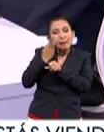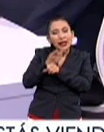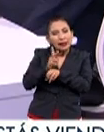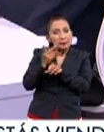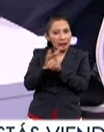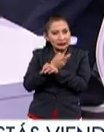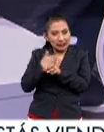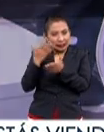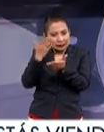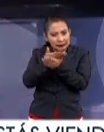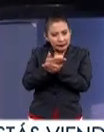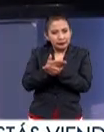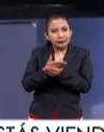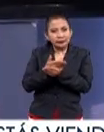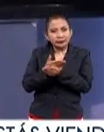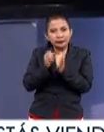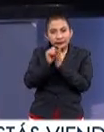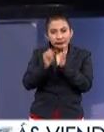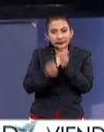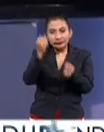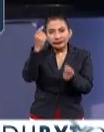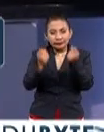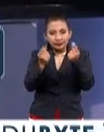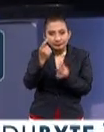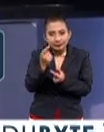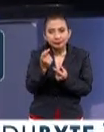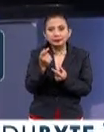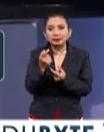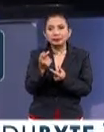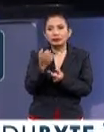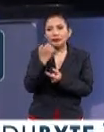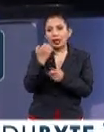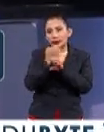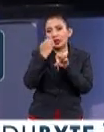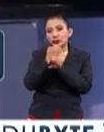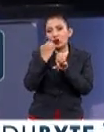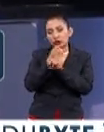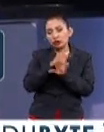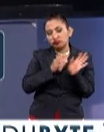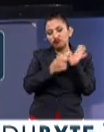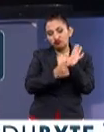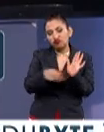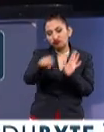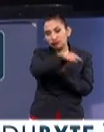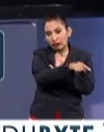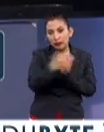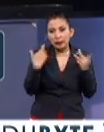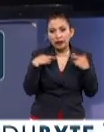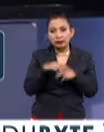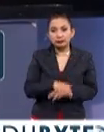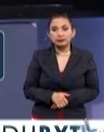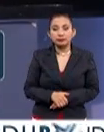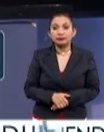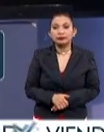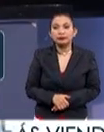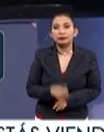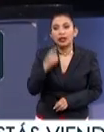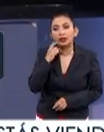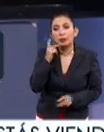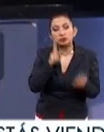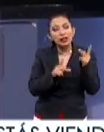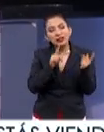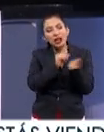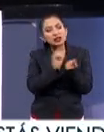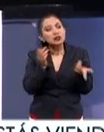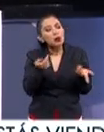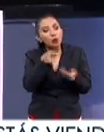funcionamiento en el sistema, en algunas entidades y las estamos presentando a estas figuras, tratamos de conversar con